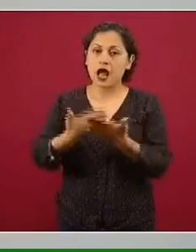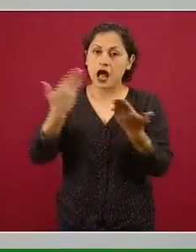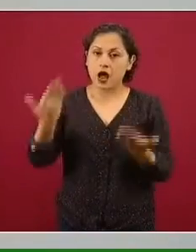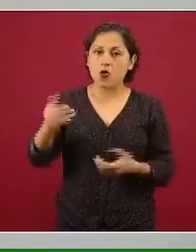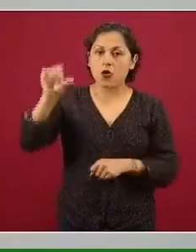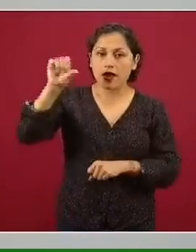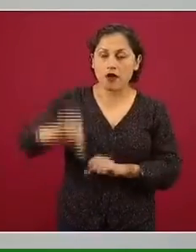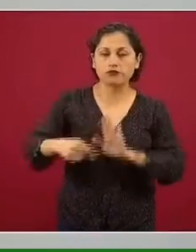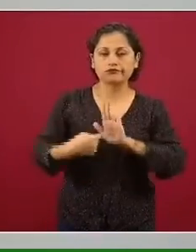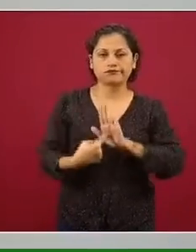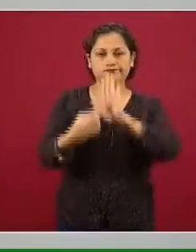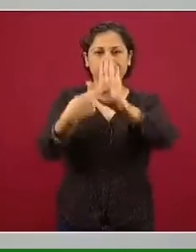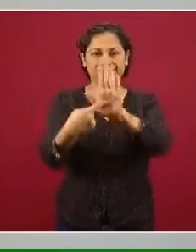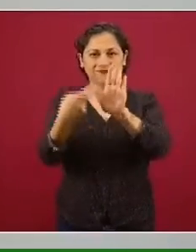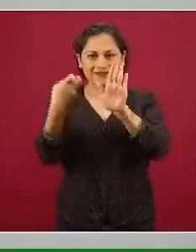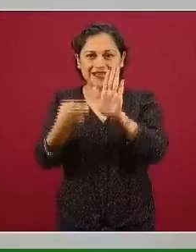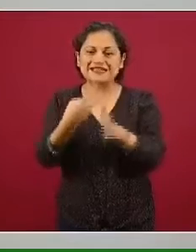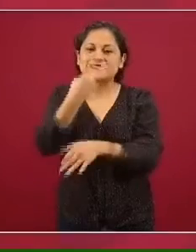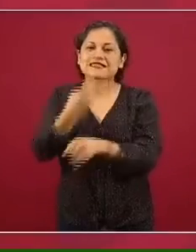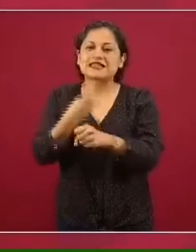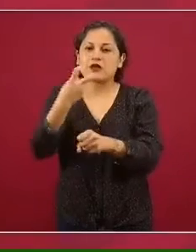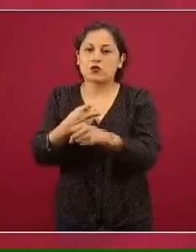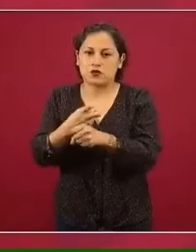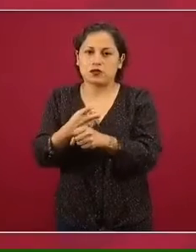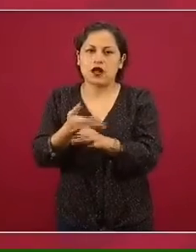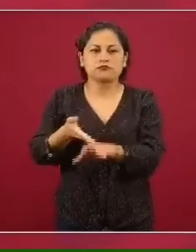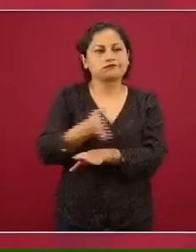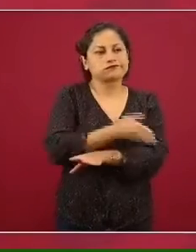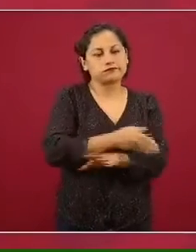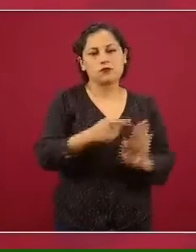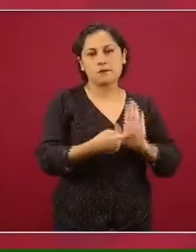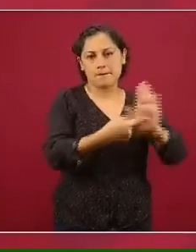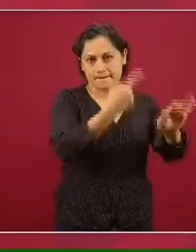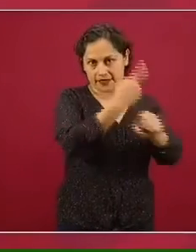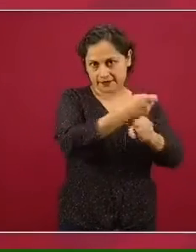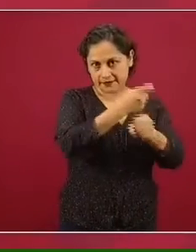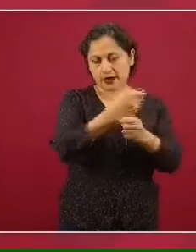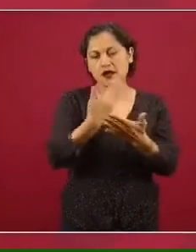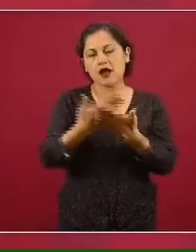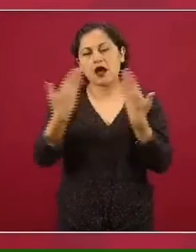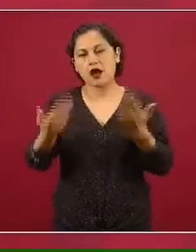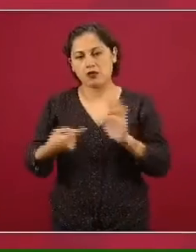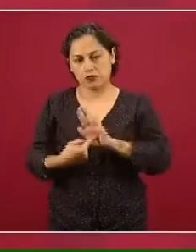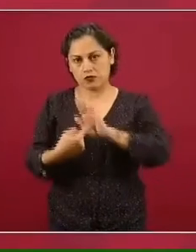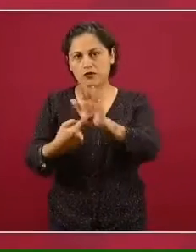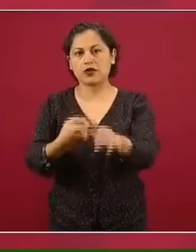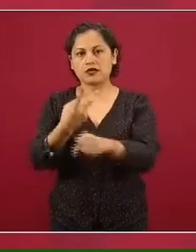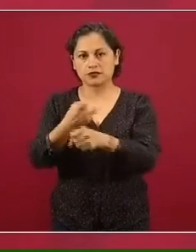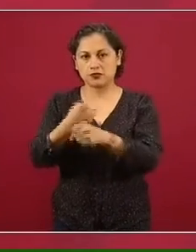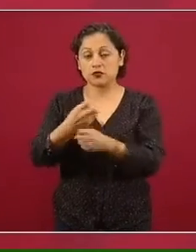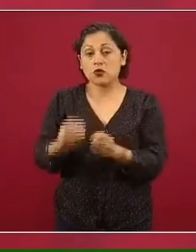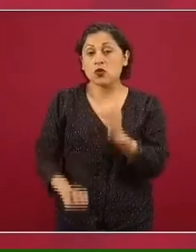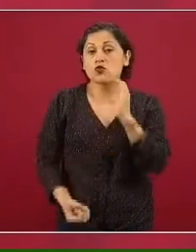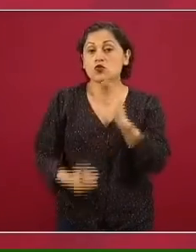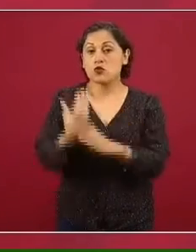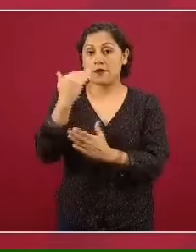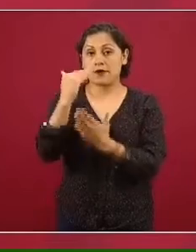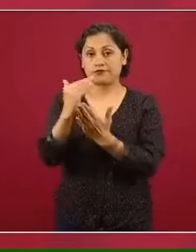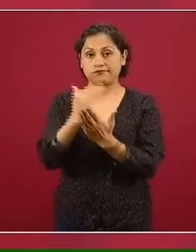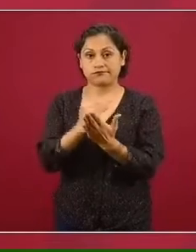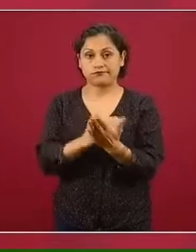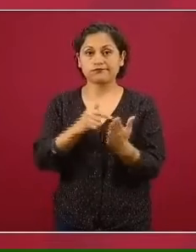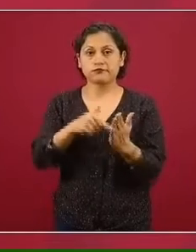guía. Llevamos varias semanas trabajando en ello y se ha hecho ya esta nueva guía que hoy empezará a tener